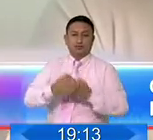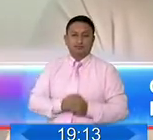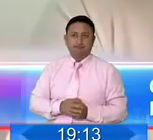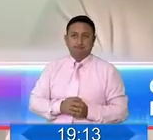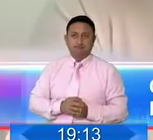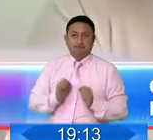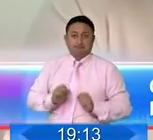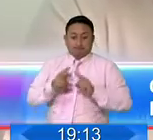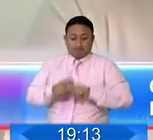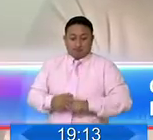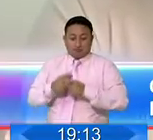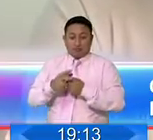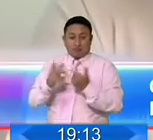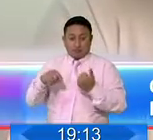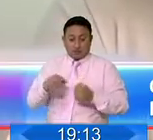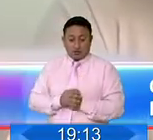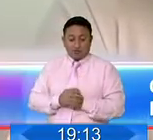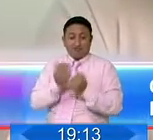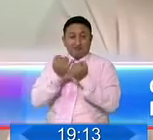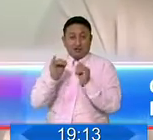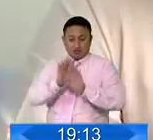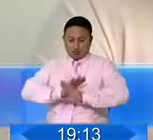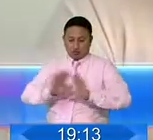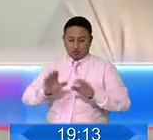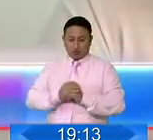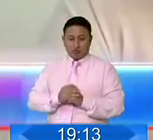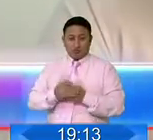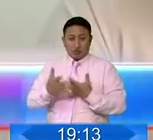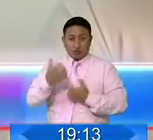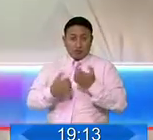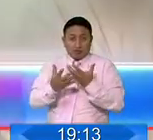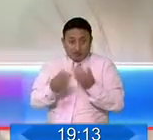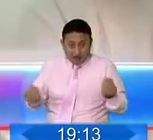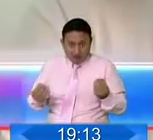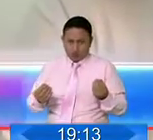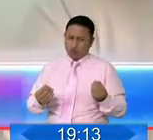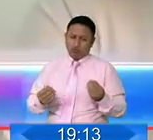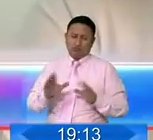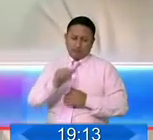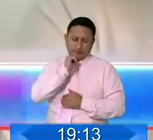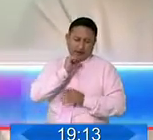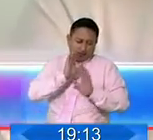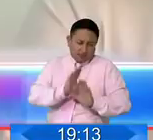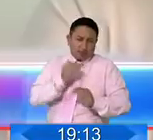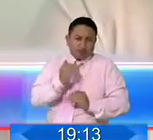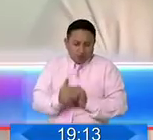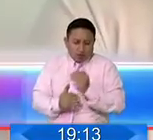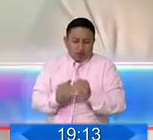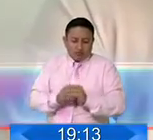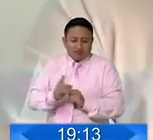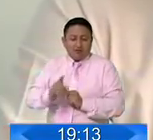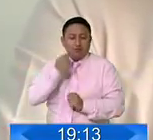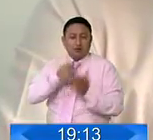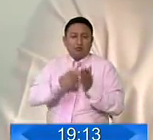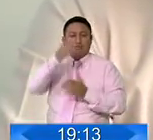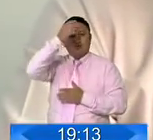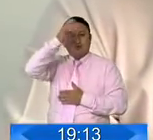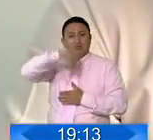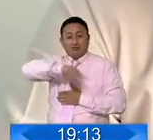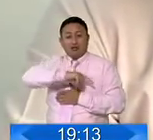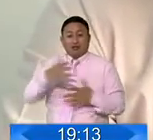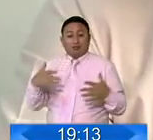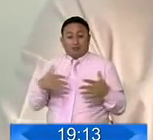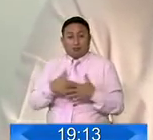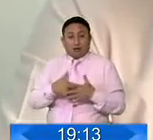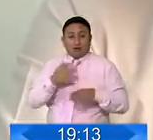empezado a erradicar la falta de independencia. Yo no creo que hemos superado el problema del todo. Creo que todavía hay que superar esta cultura del miedo que implantó el anterior